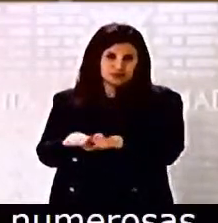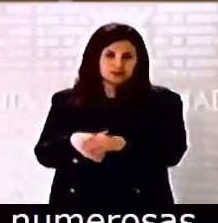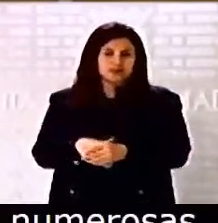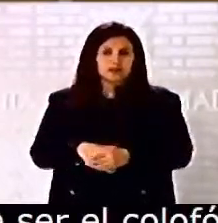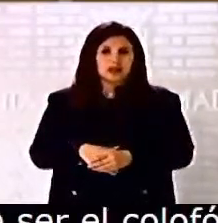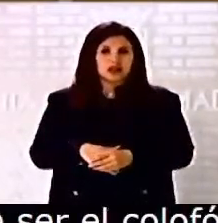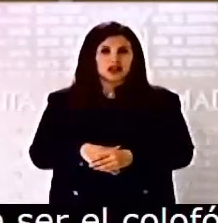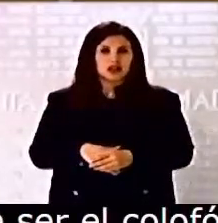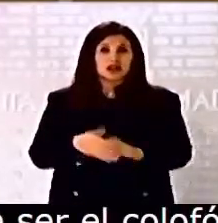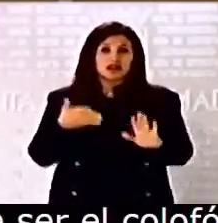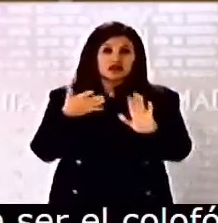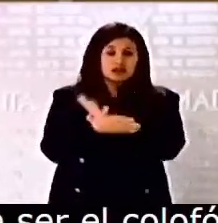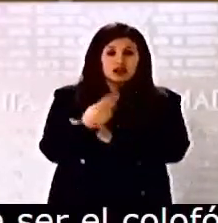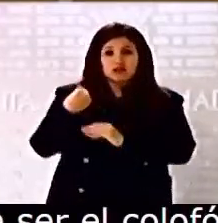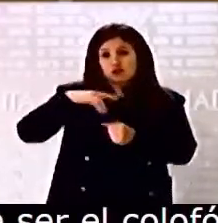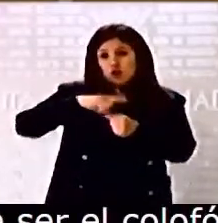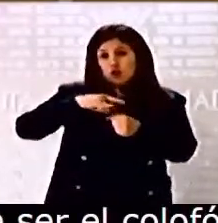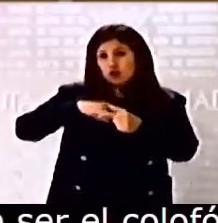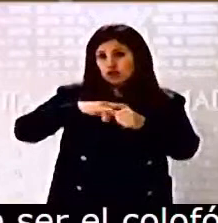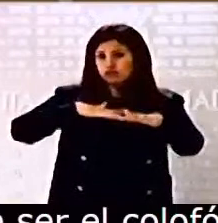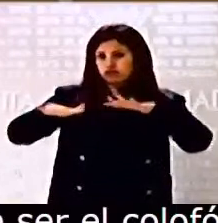movilidad.